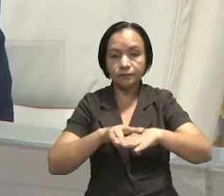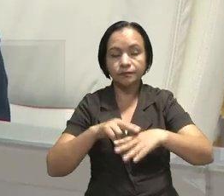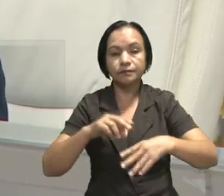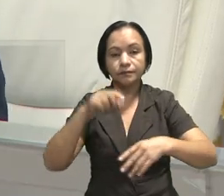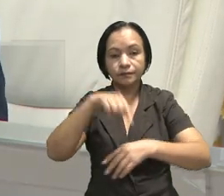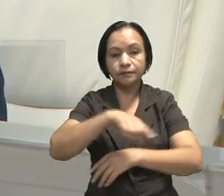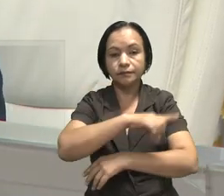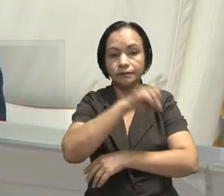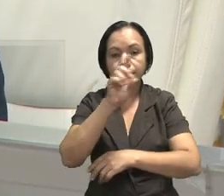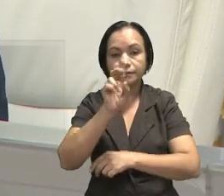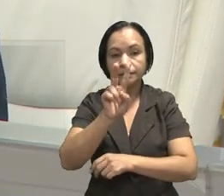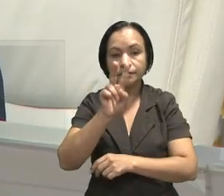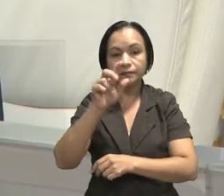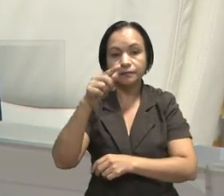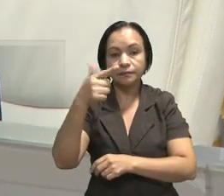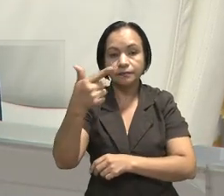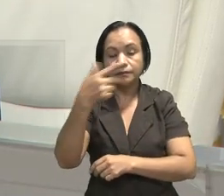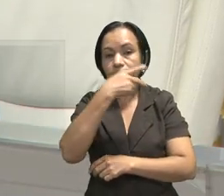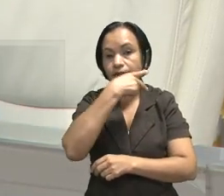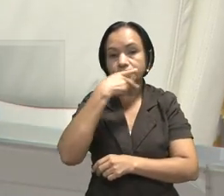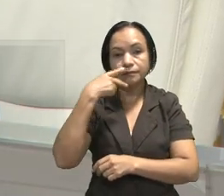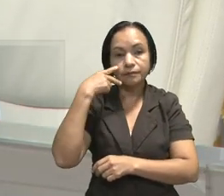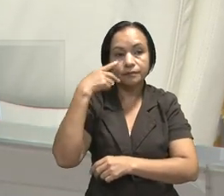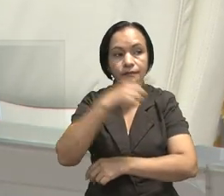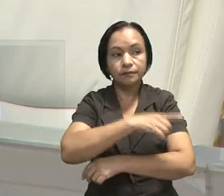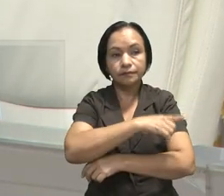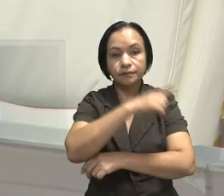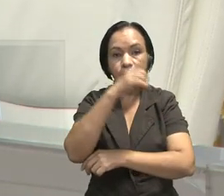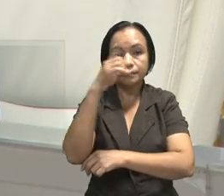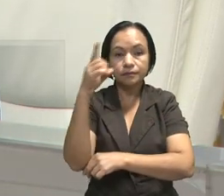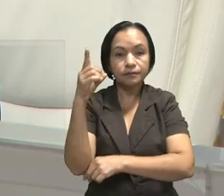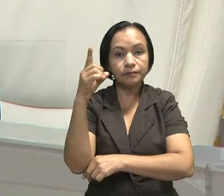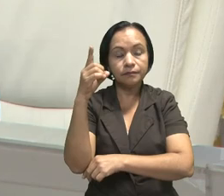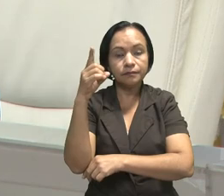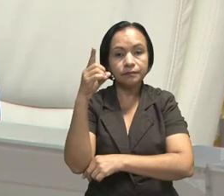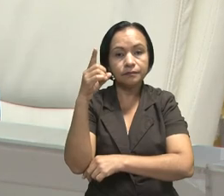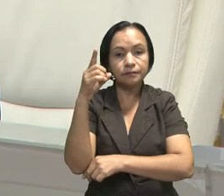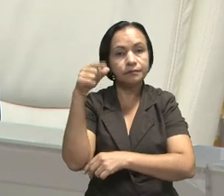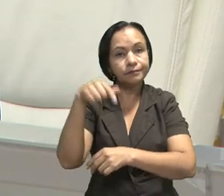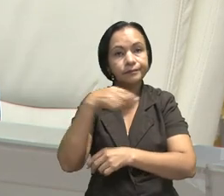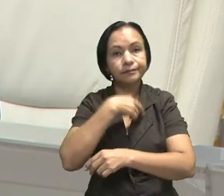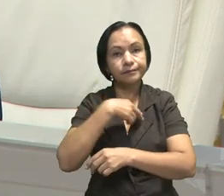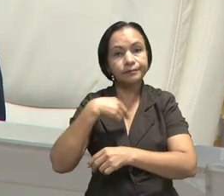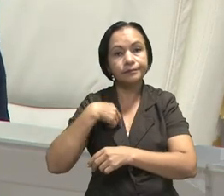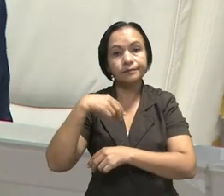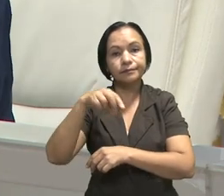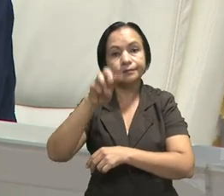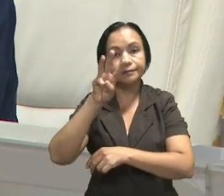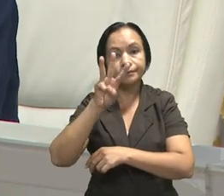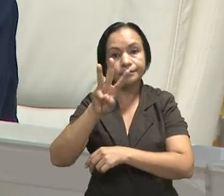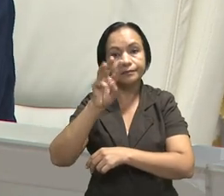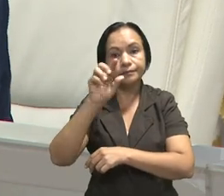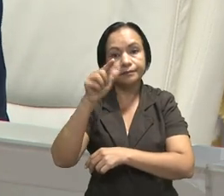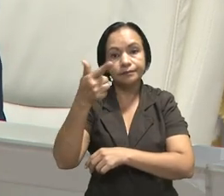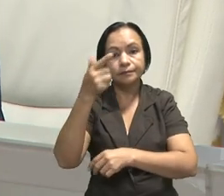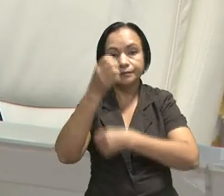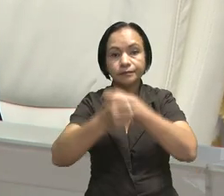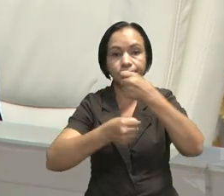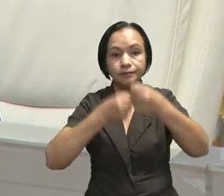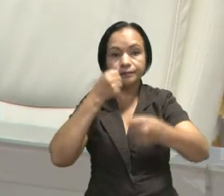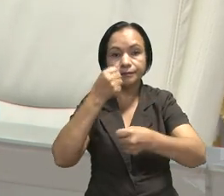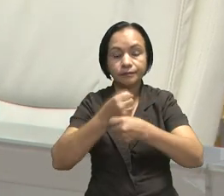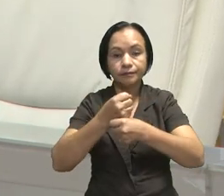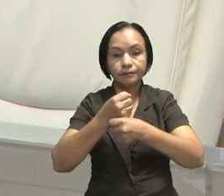este día 27 de junio, día en el que estamos cumpliendo 37 años